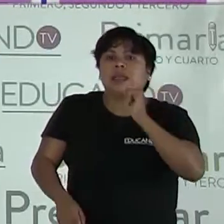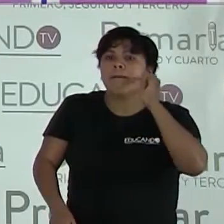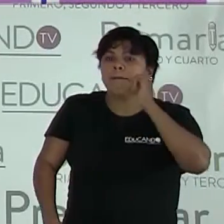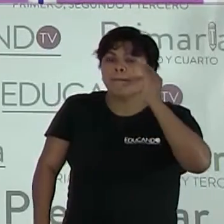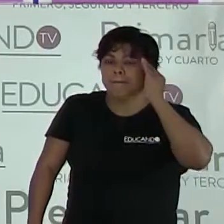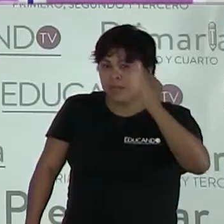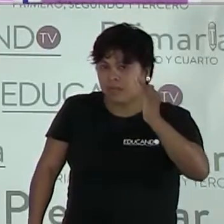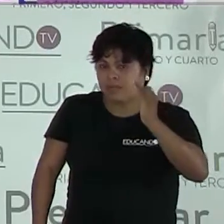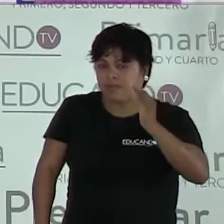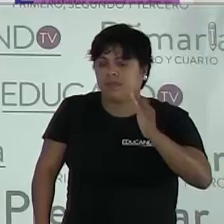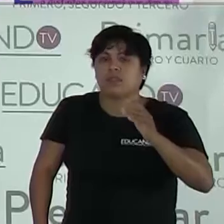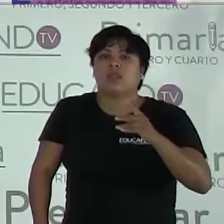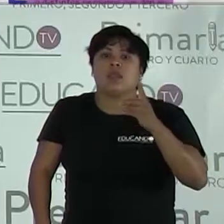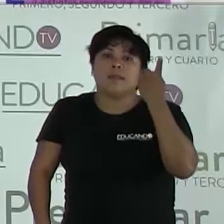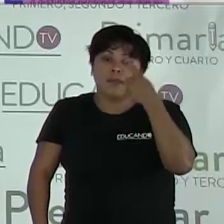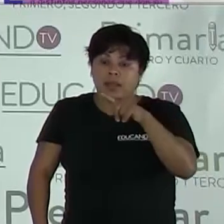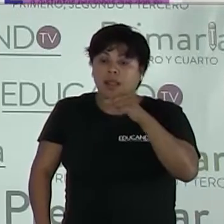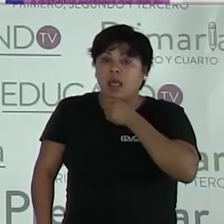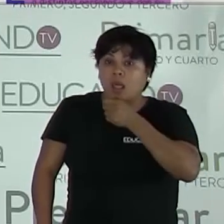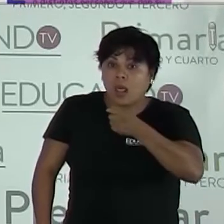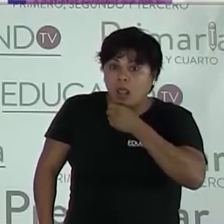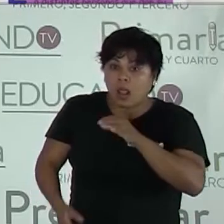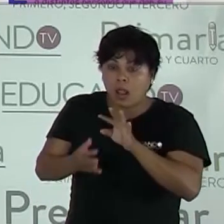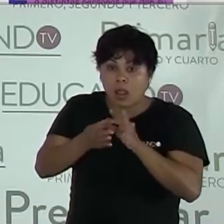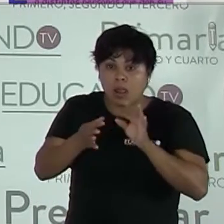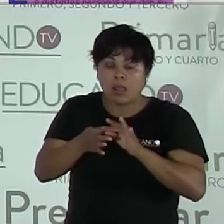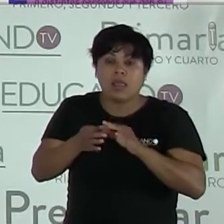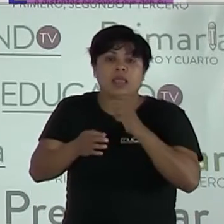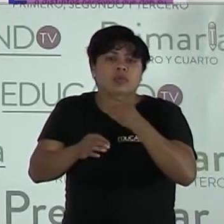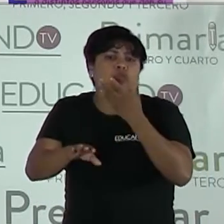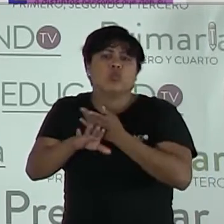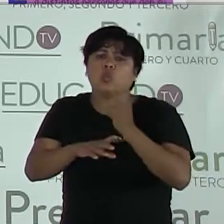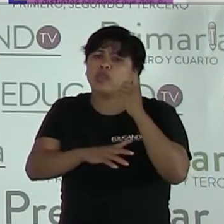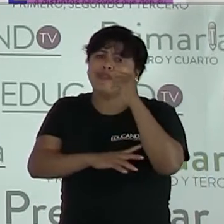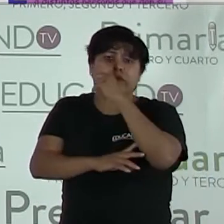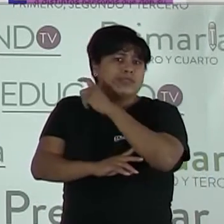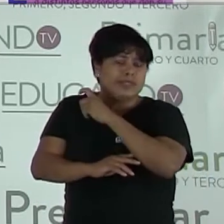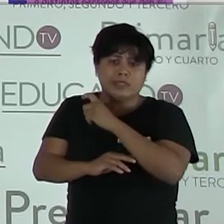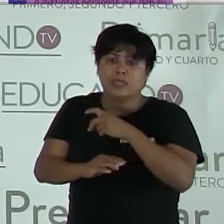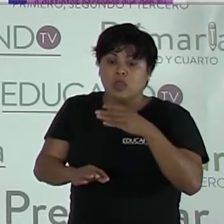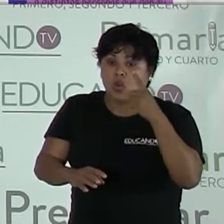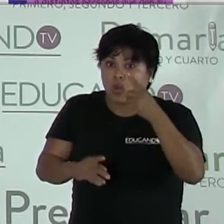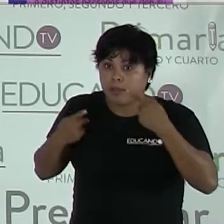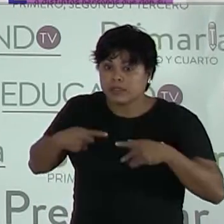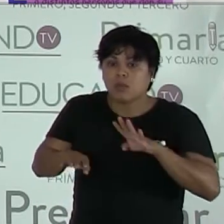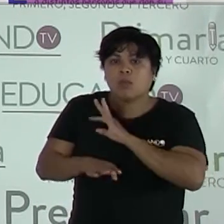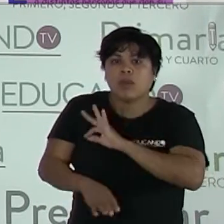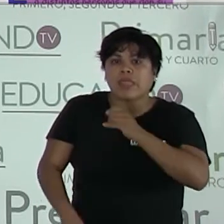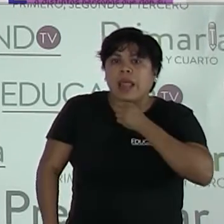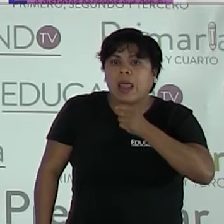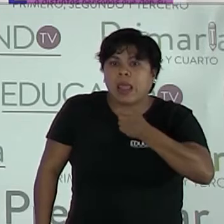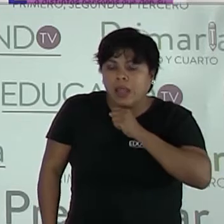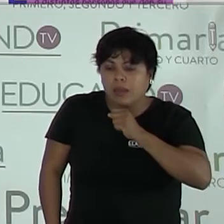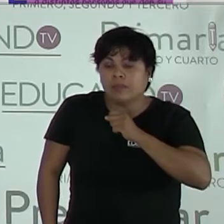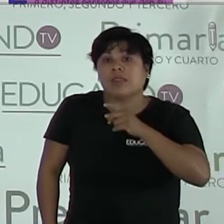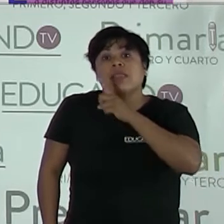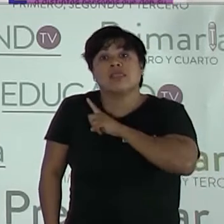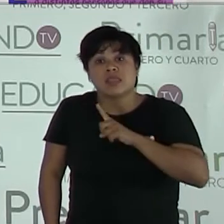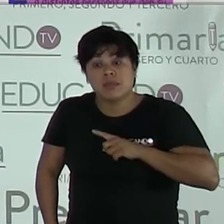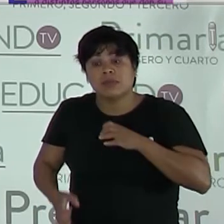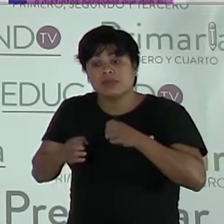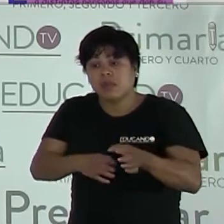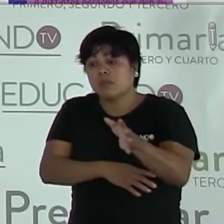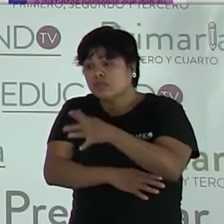tiempo, porque para los reporteros a veces es muy complicado que a una persona la pueda entrevistar. Tienen que